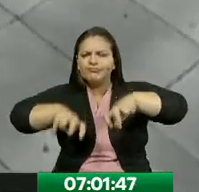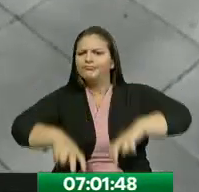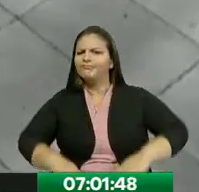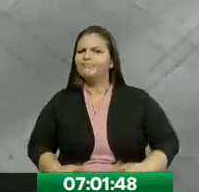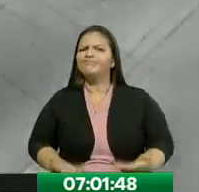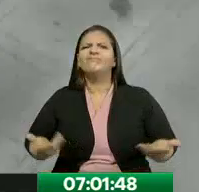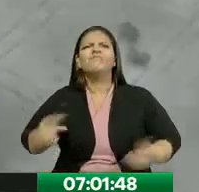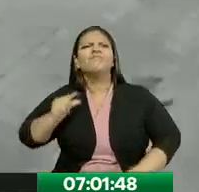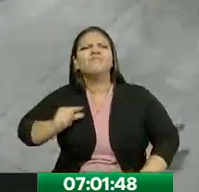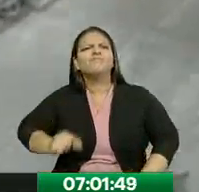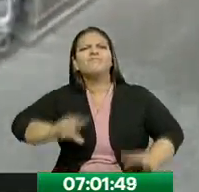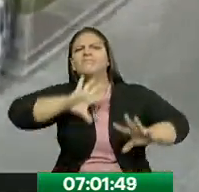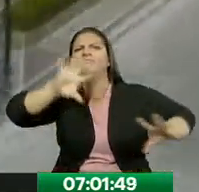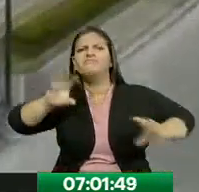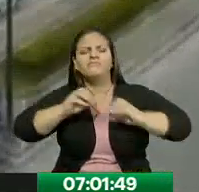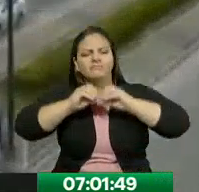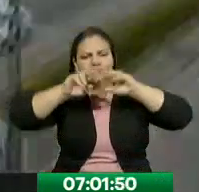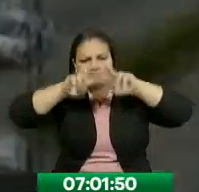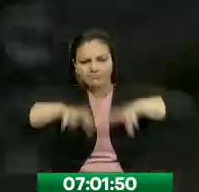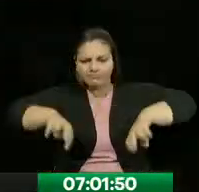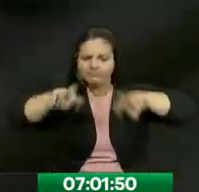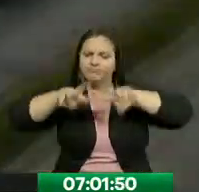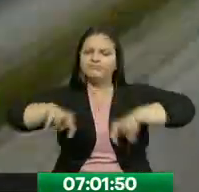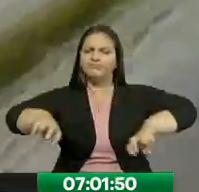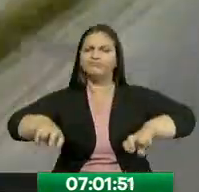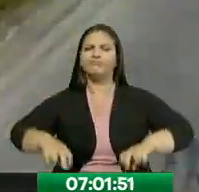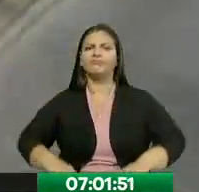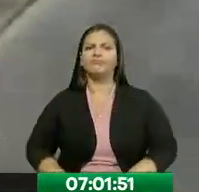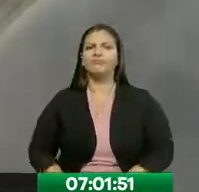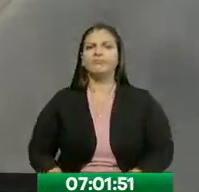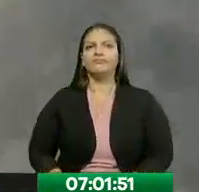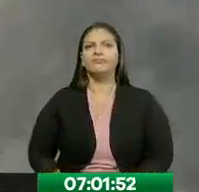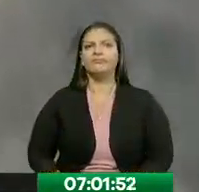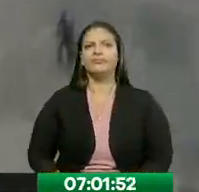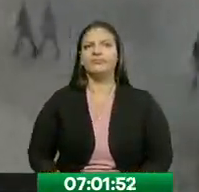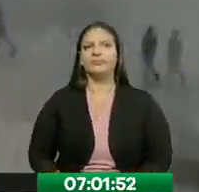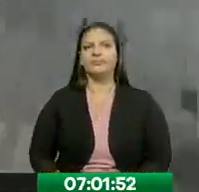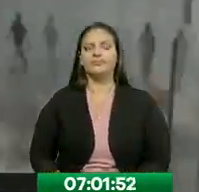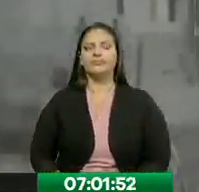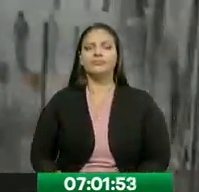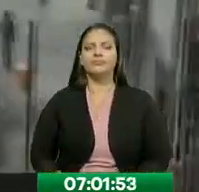exactitud qué fue lo que ocurrió. Informó Julio César Saona.